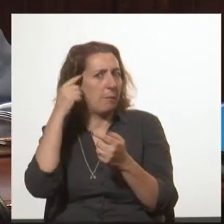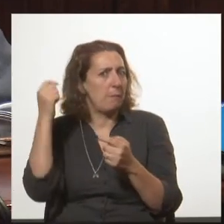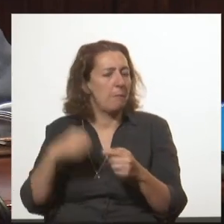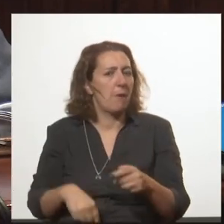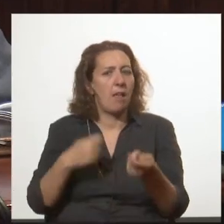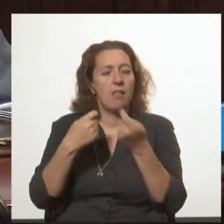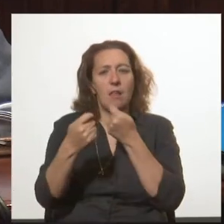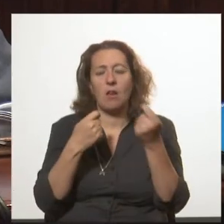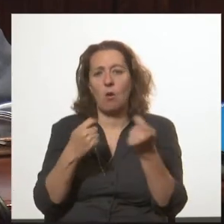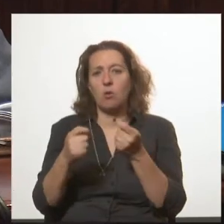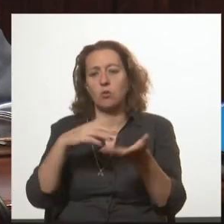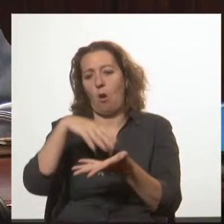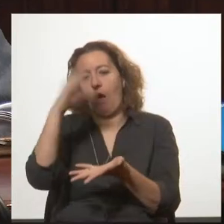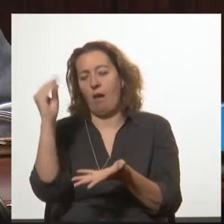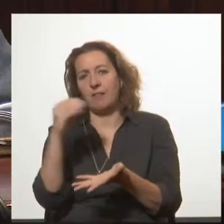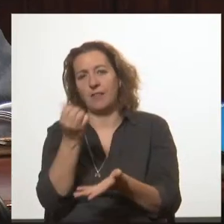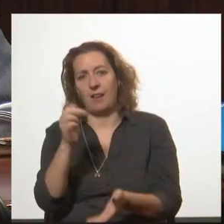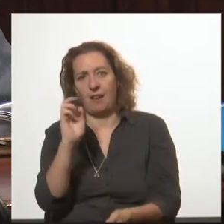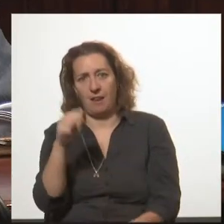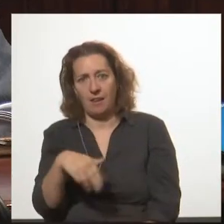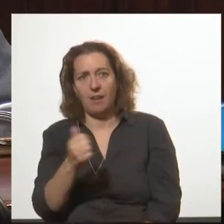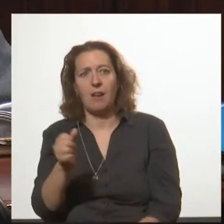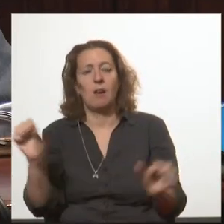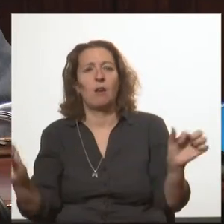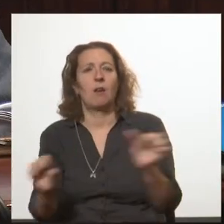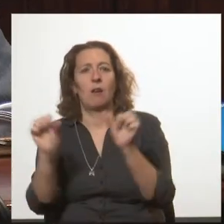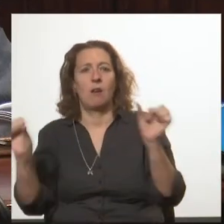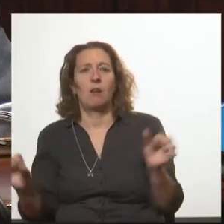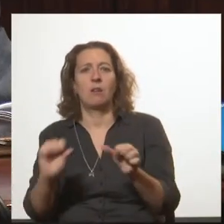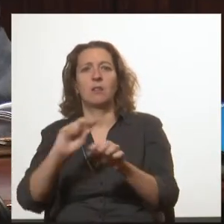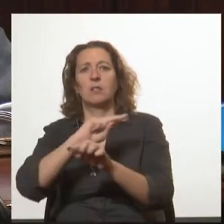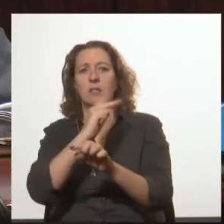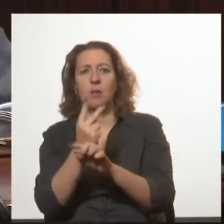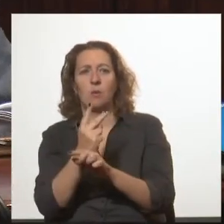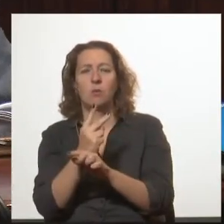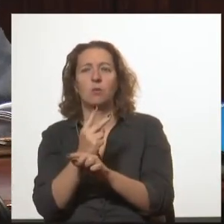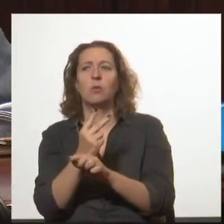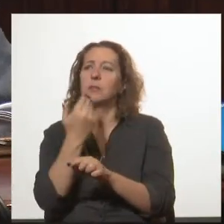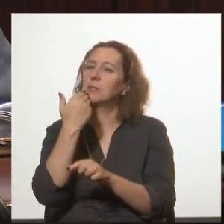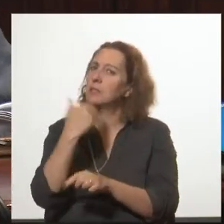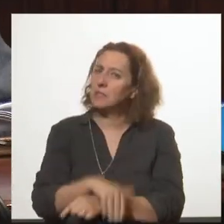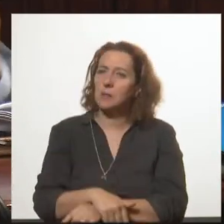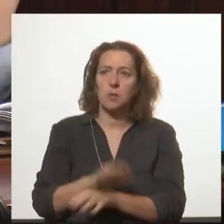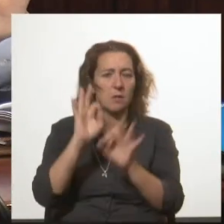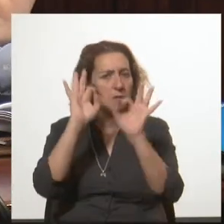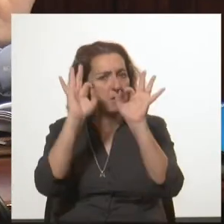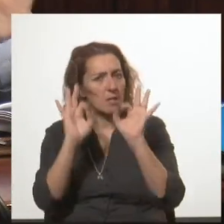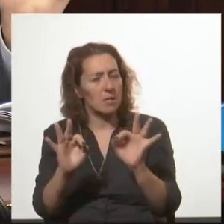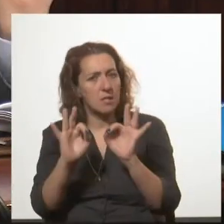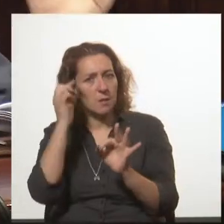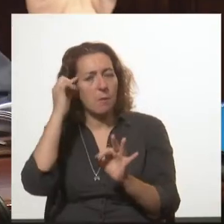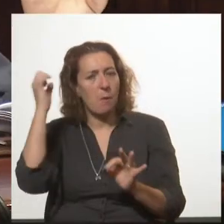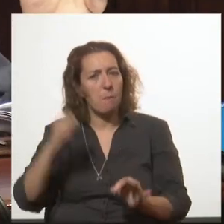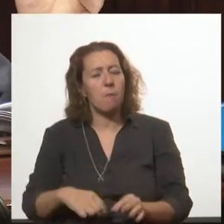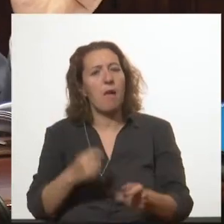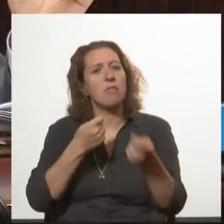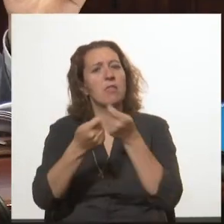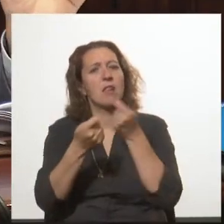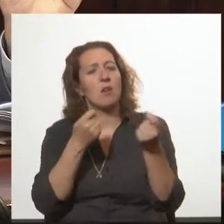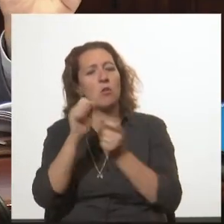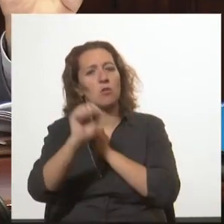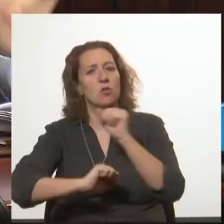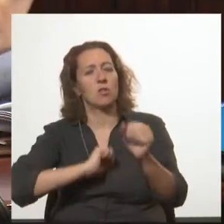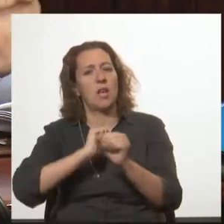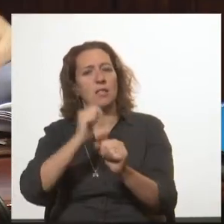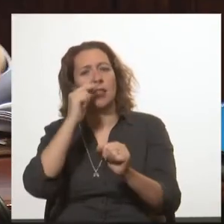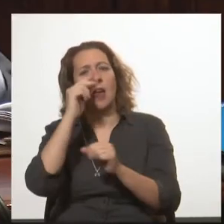sobre ante la arena cuando analizamos el segundo y entendemos que es el definitivo claro de negocios que se hizo en el año 2015